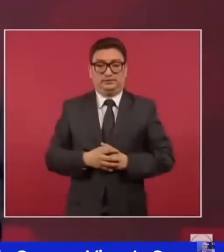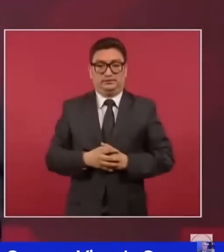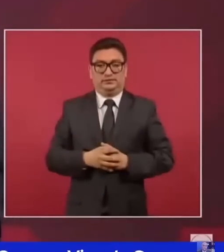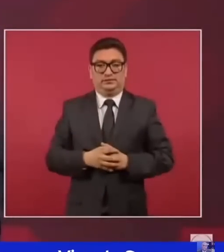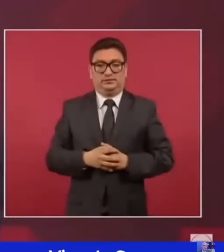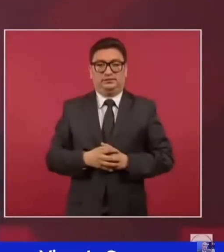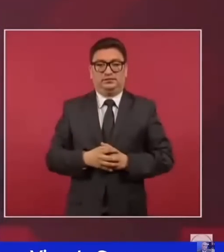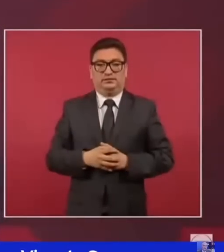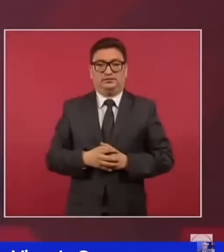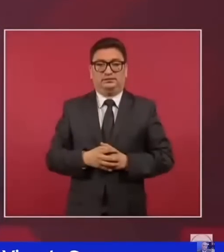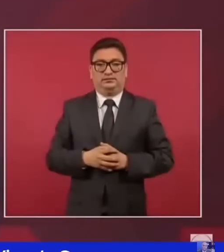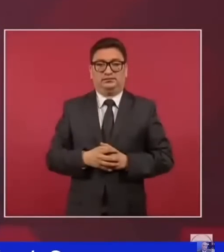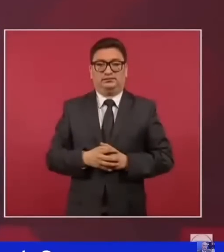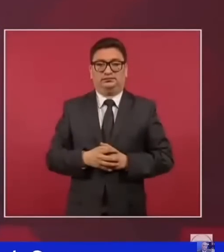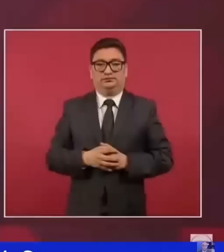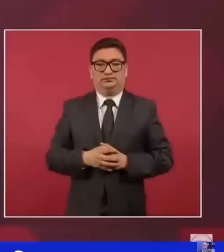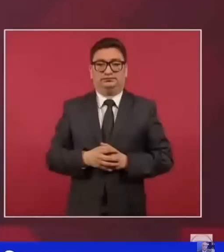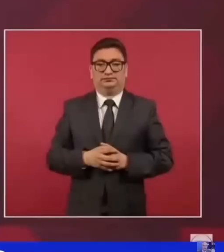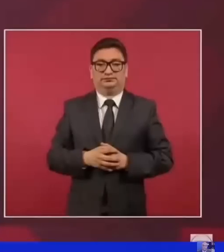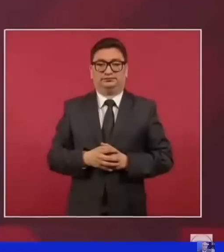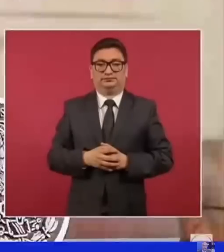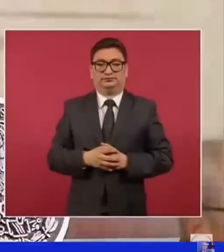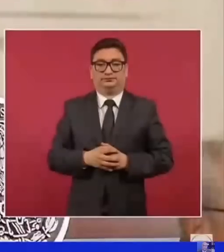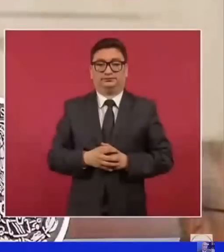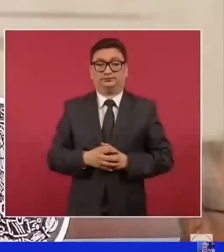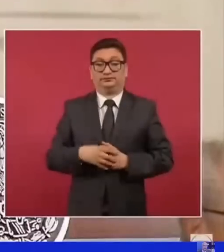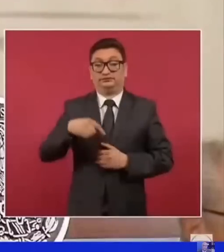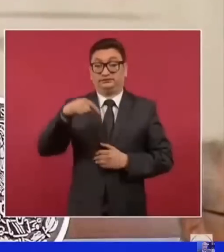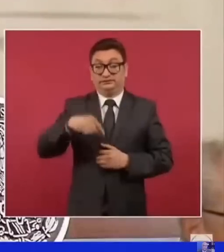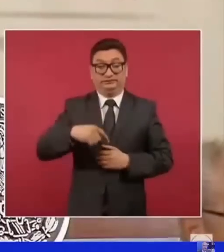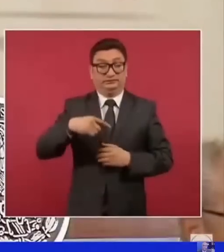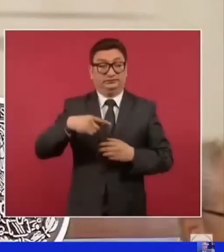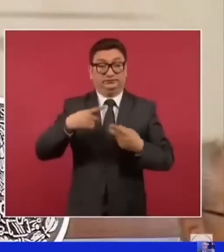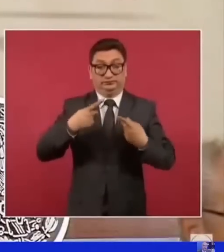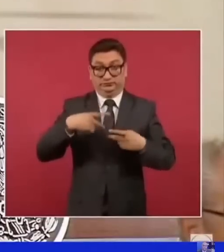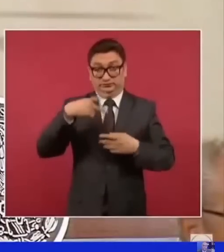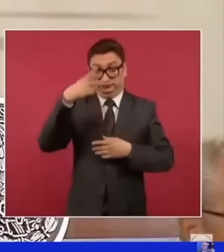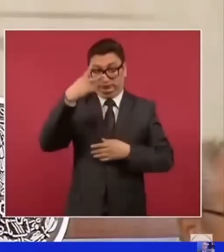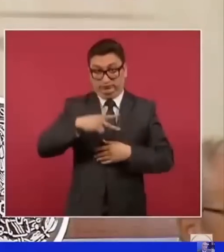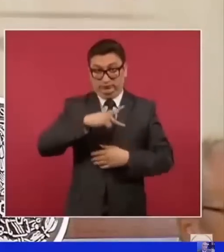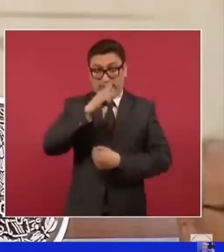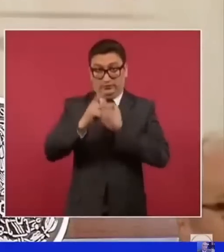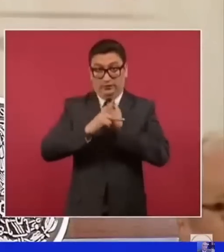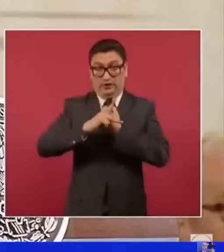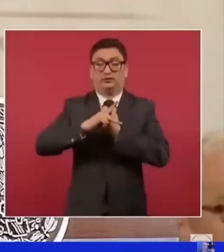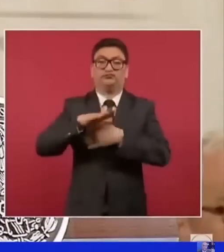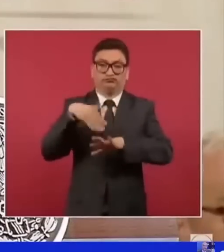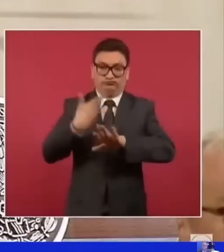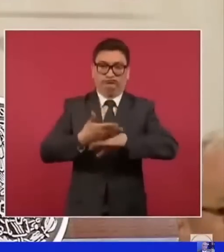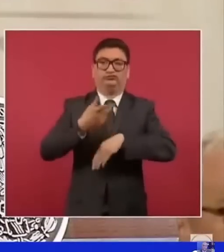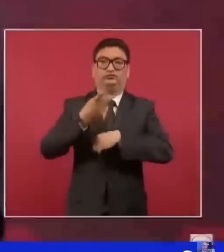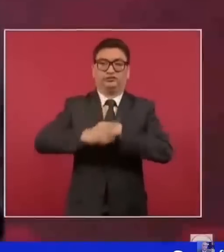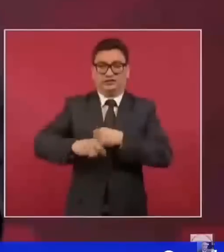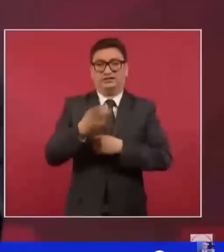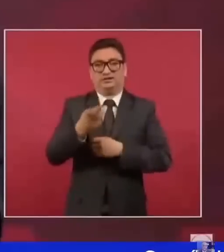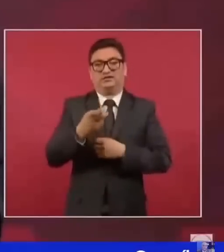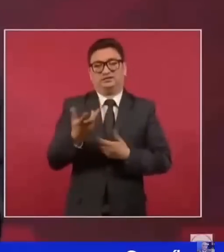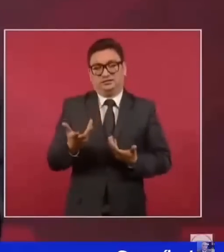de que se perjudica a México, ¿no? Como si